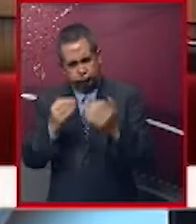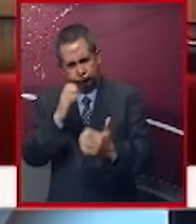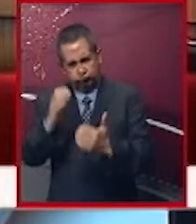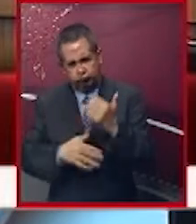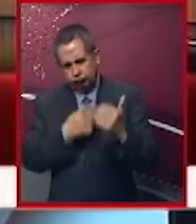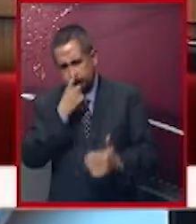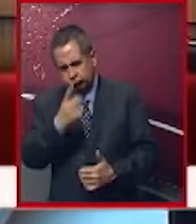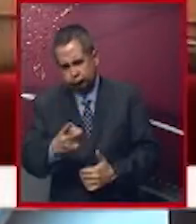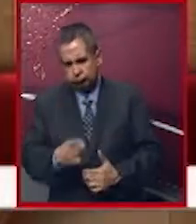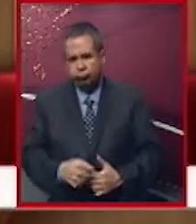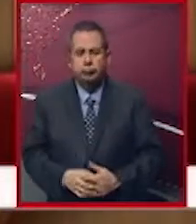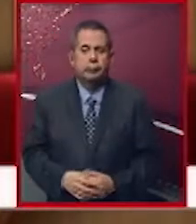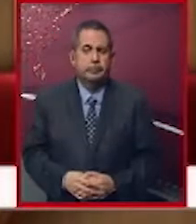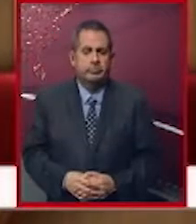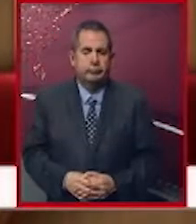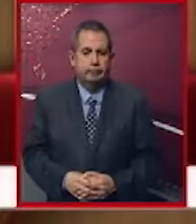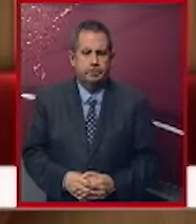Economía.